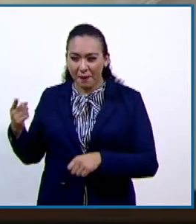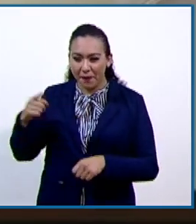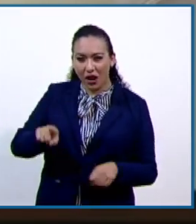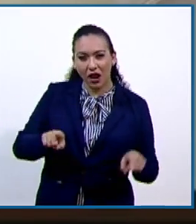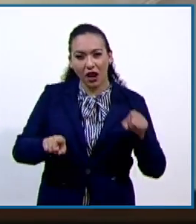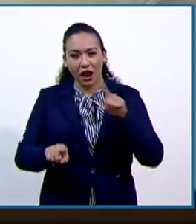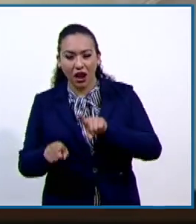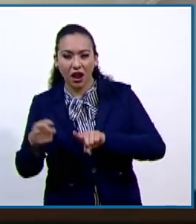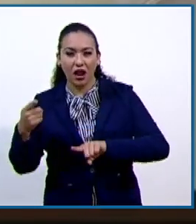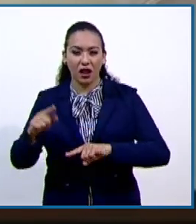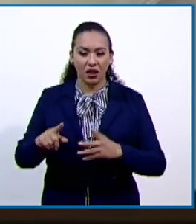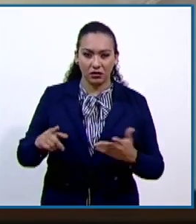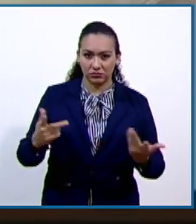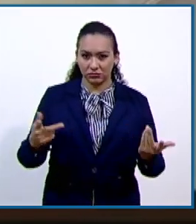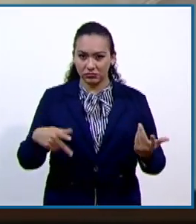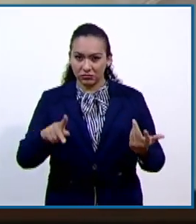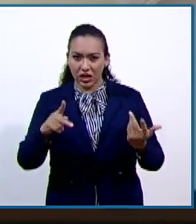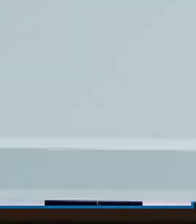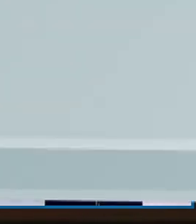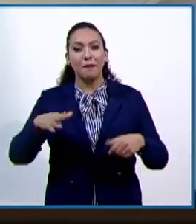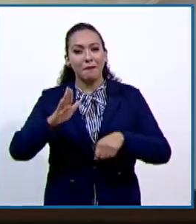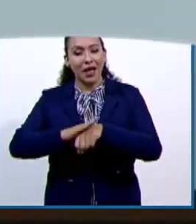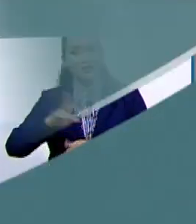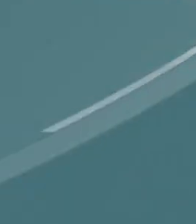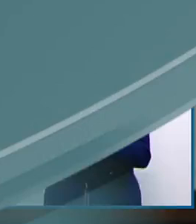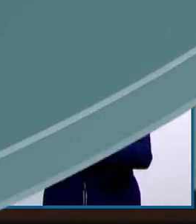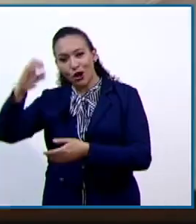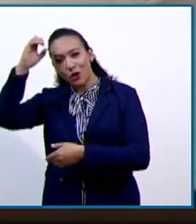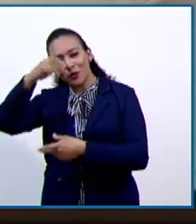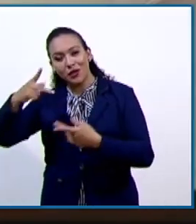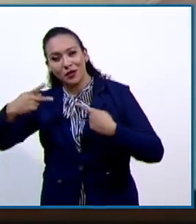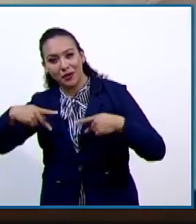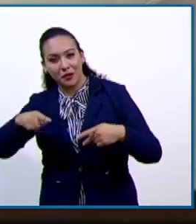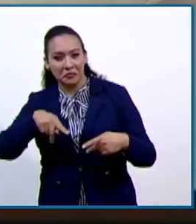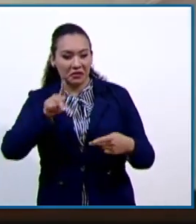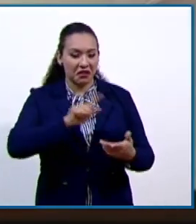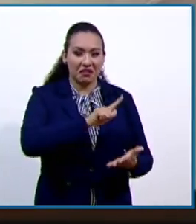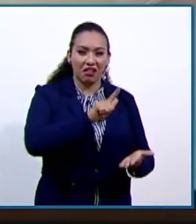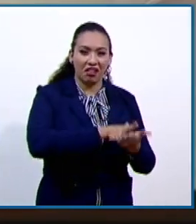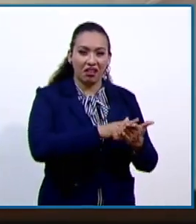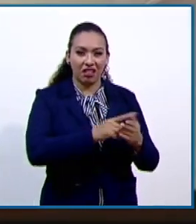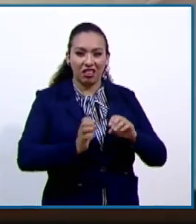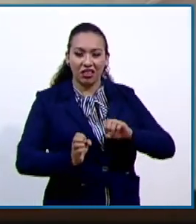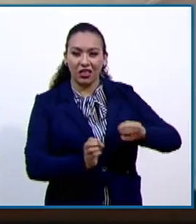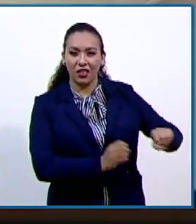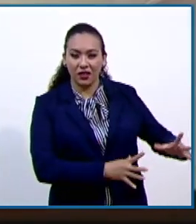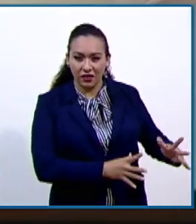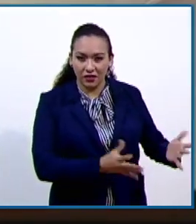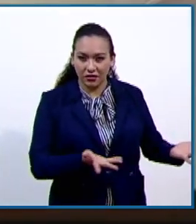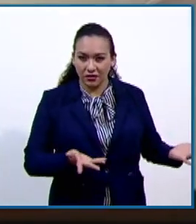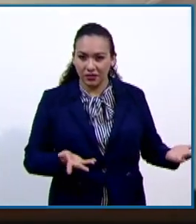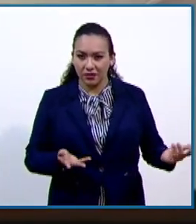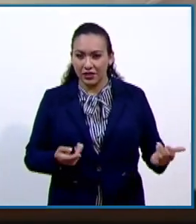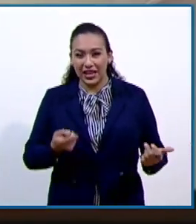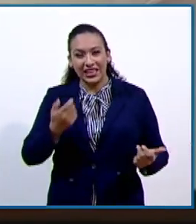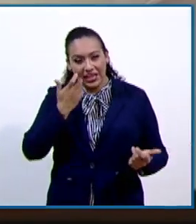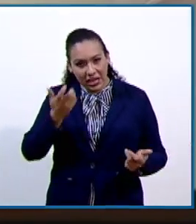menudo instrumentaliza el lenguaje de la democracia y la libertad, pero para subvertir sus principios desde